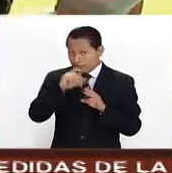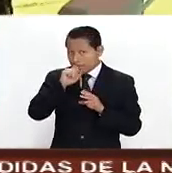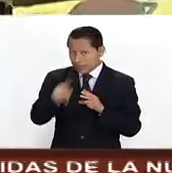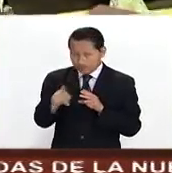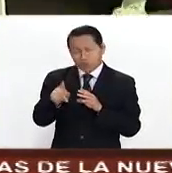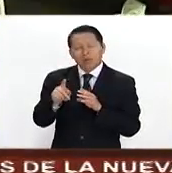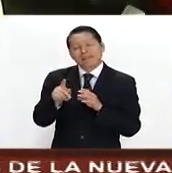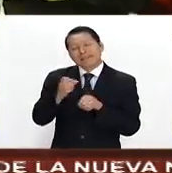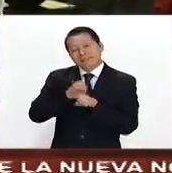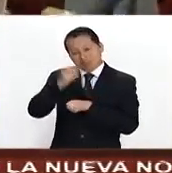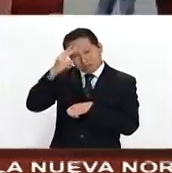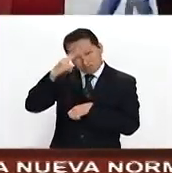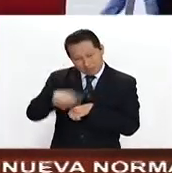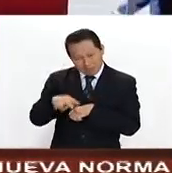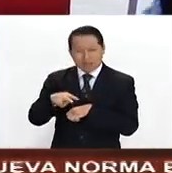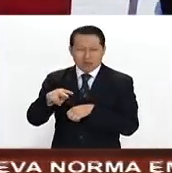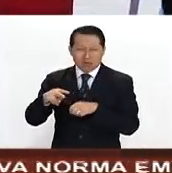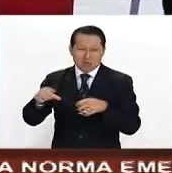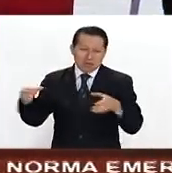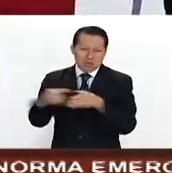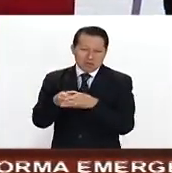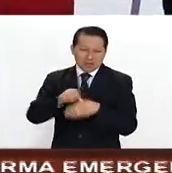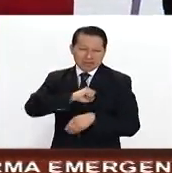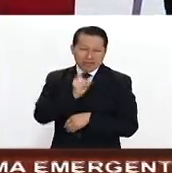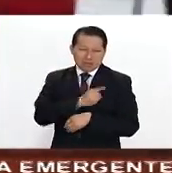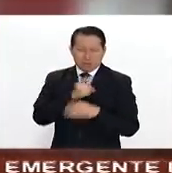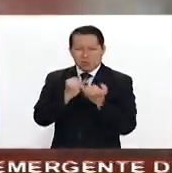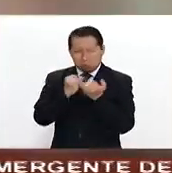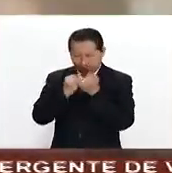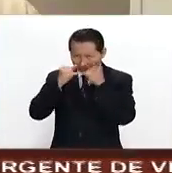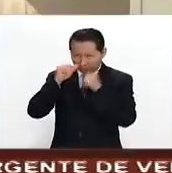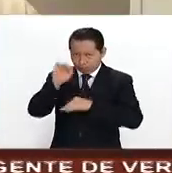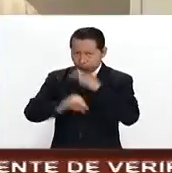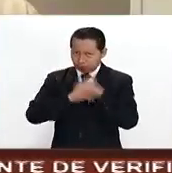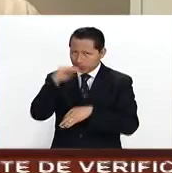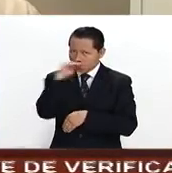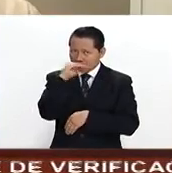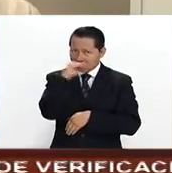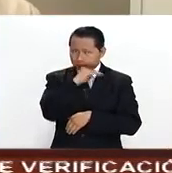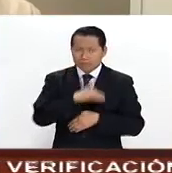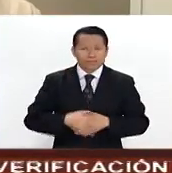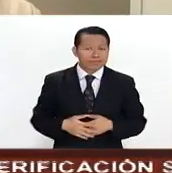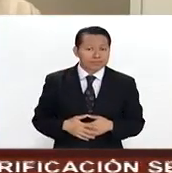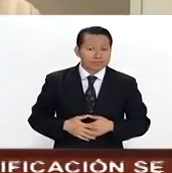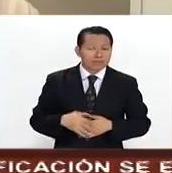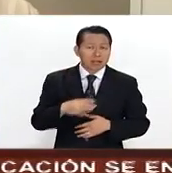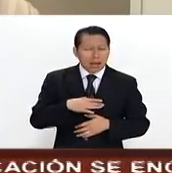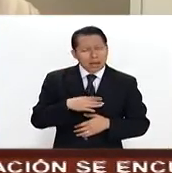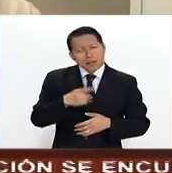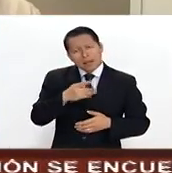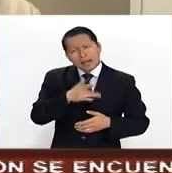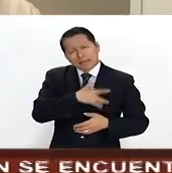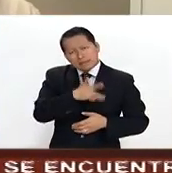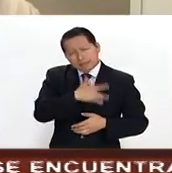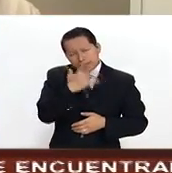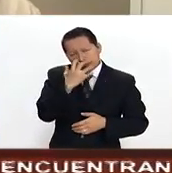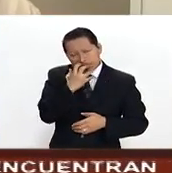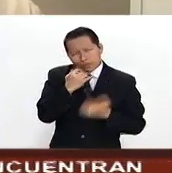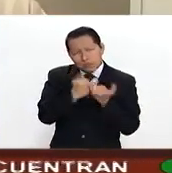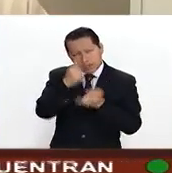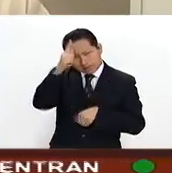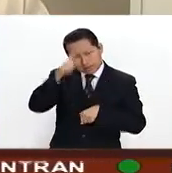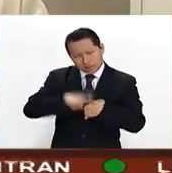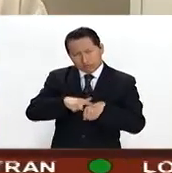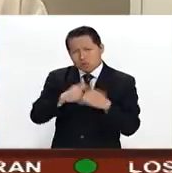de México y municipios ofrecen atención gratuita. Nos impacta en la parte emocional, en la parte espiritual,